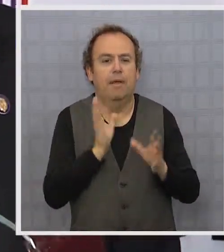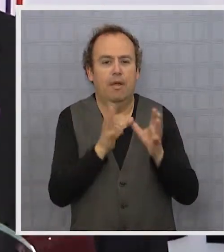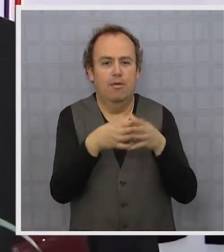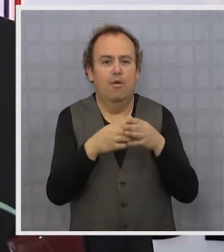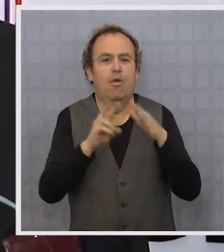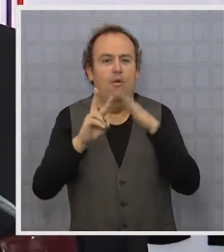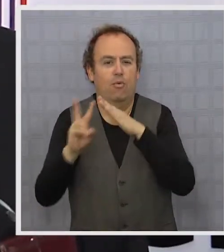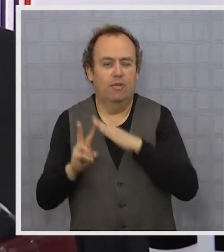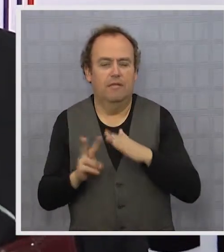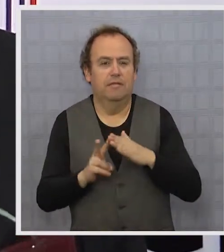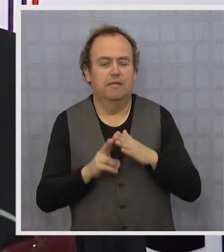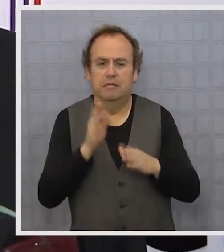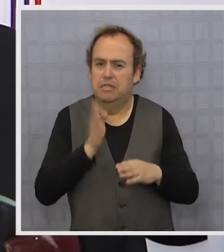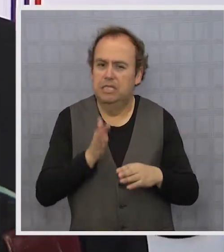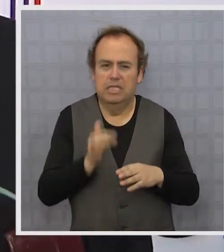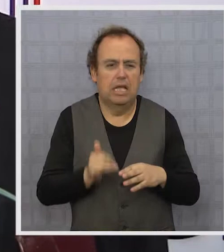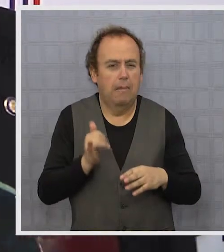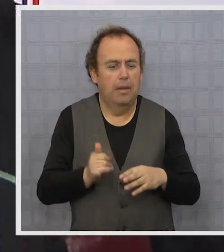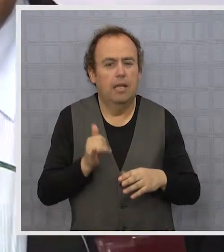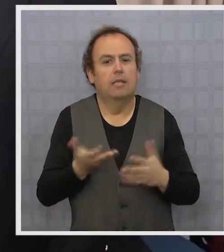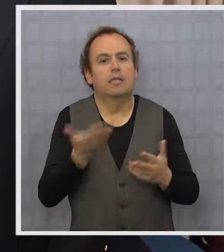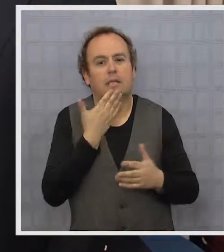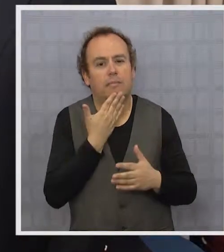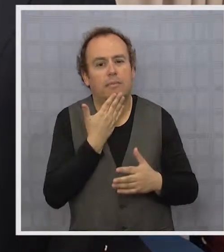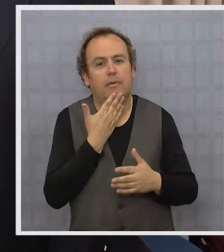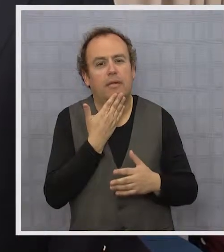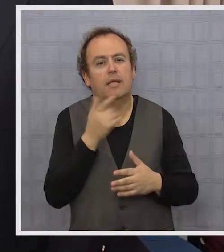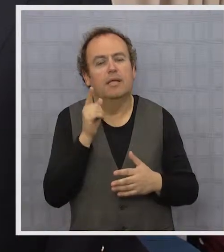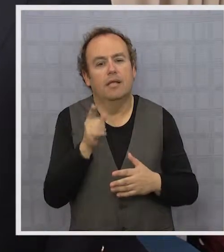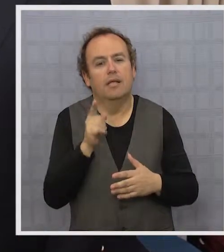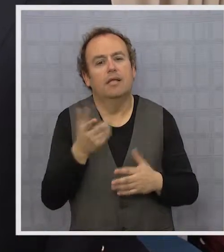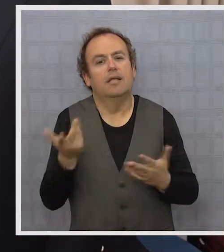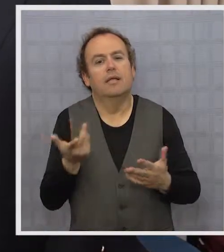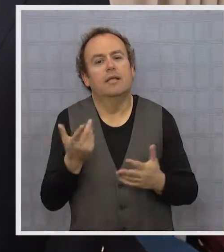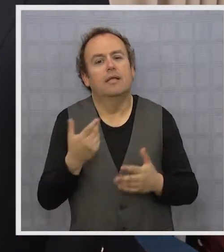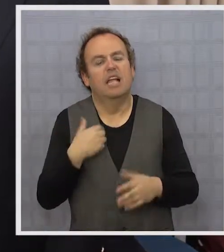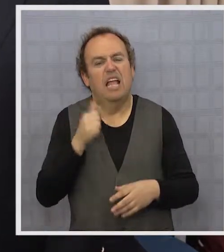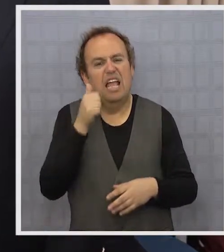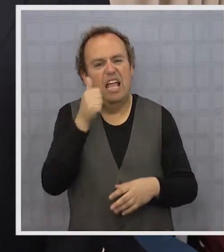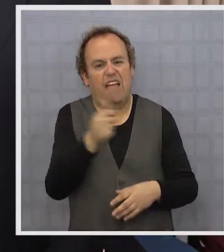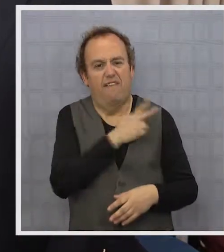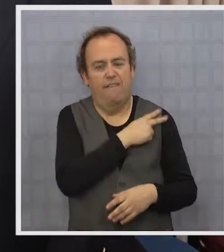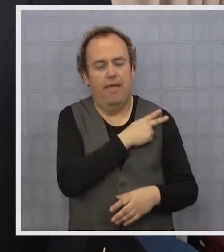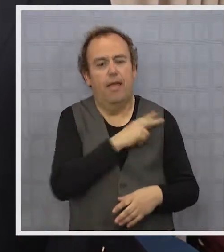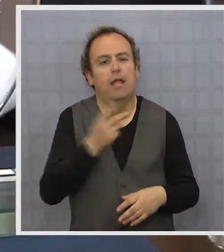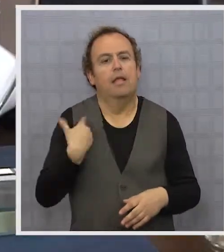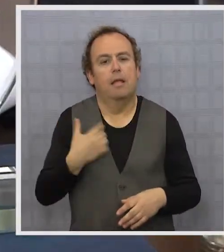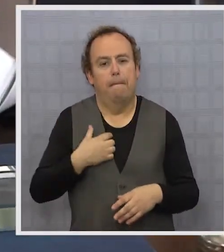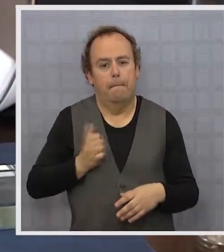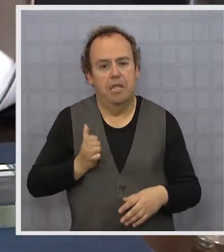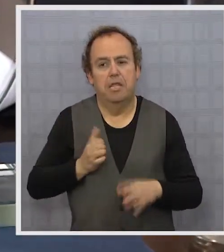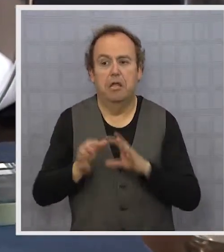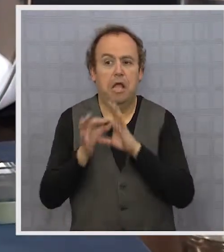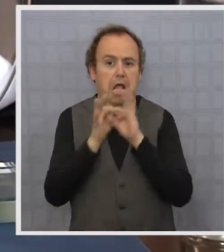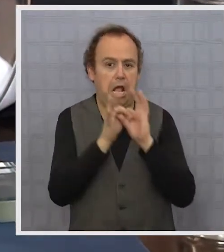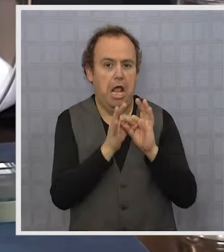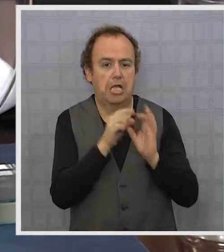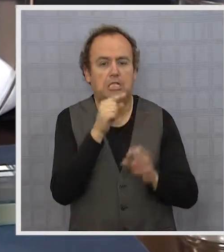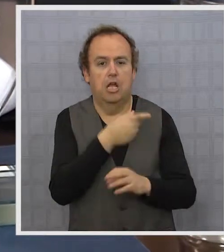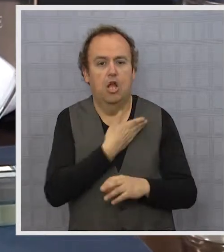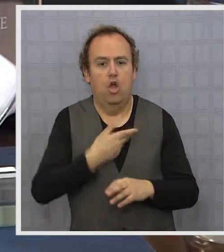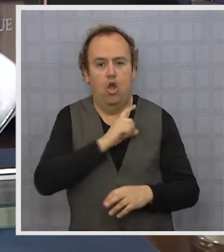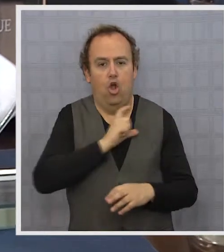constantemente por su parte tanto el jefe de la bicrim de la pdi como el dirigente vecinal agradecieron las palabras del gobernador